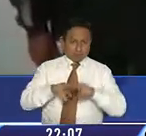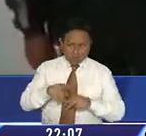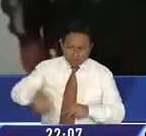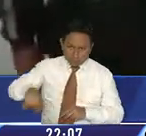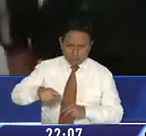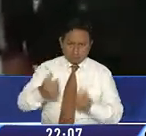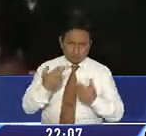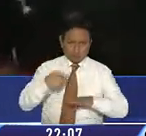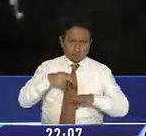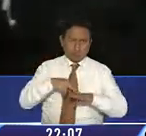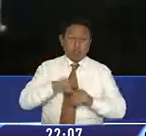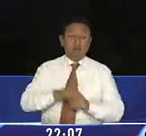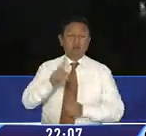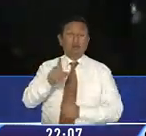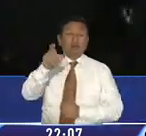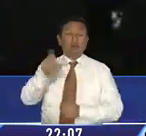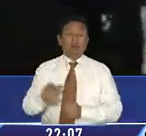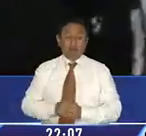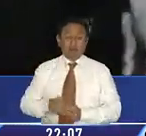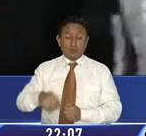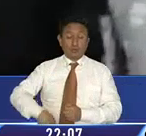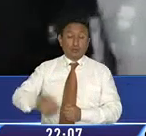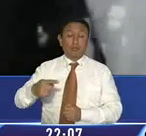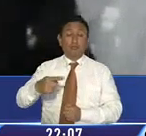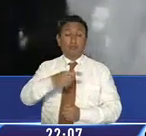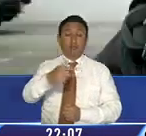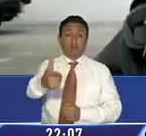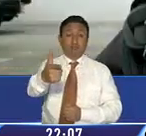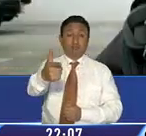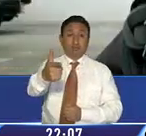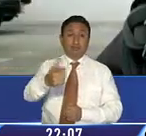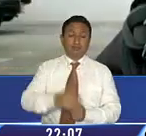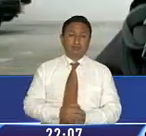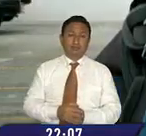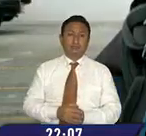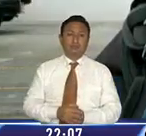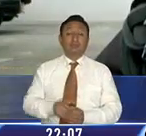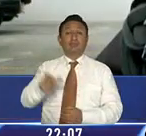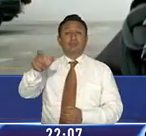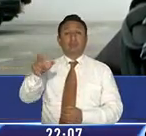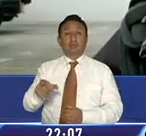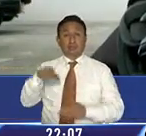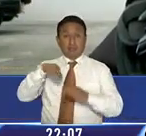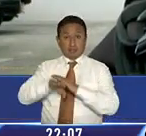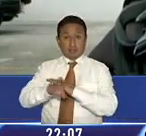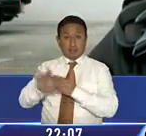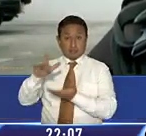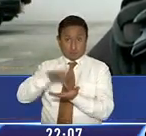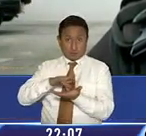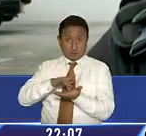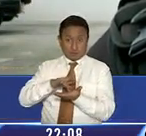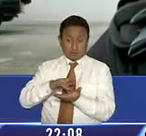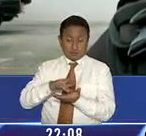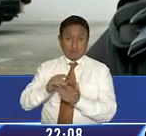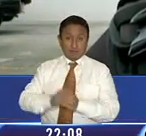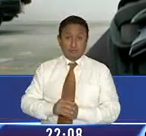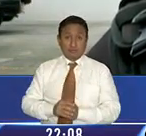en orden, aparecieron 2 sujetos, el uno armado, que amenazó a los policías. La persona que se encontraba al interior